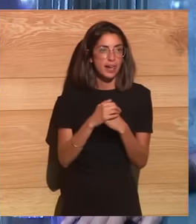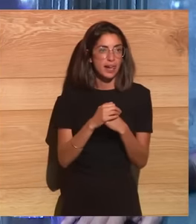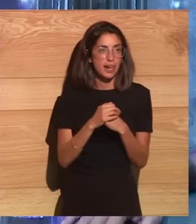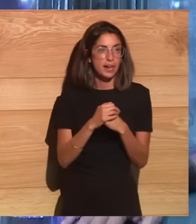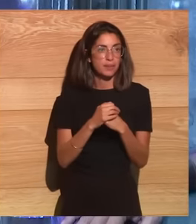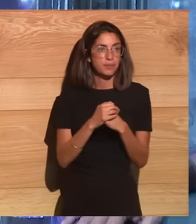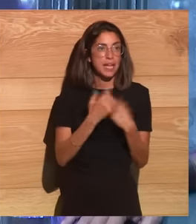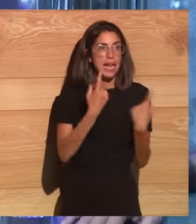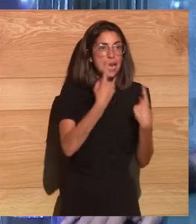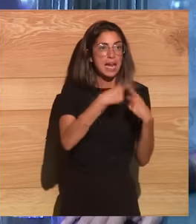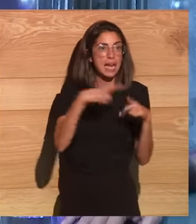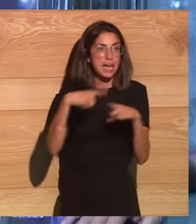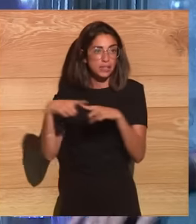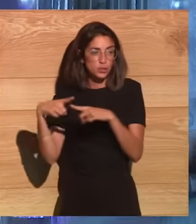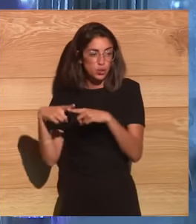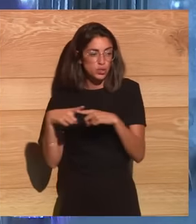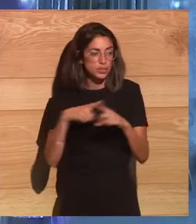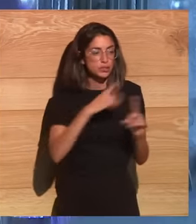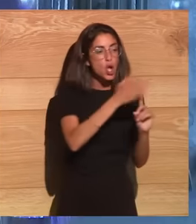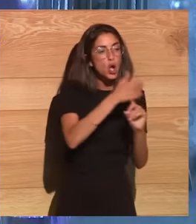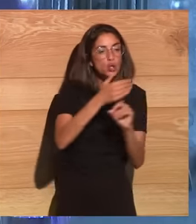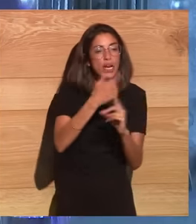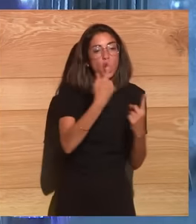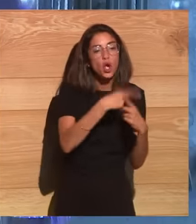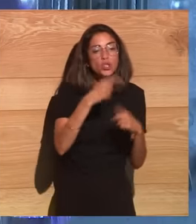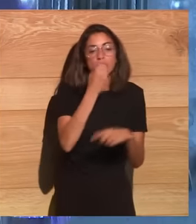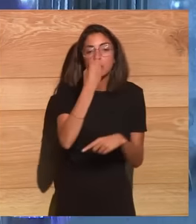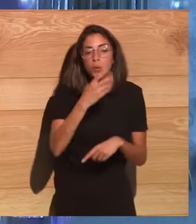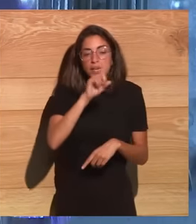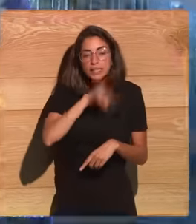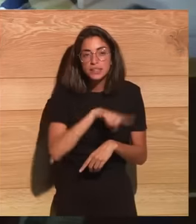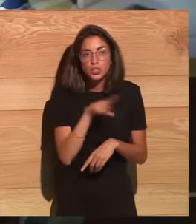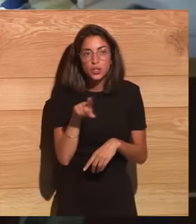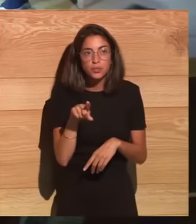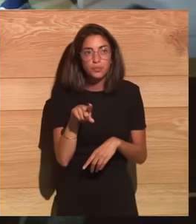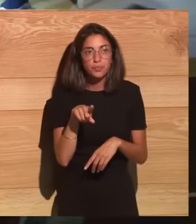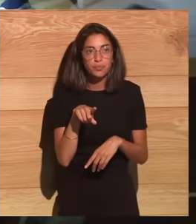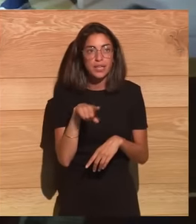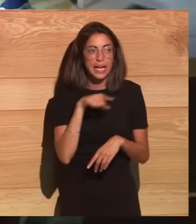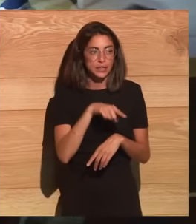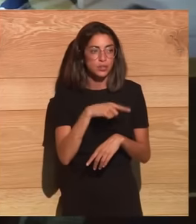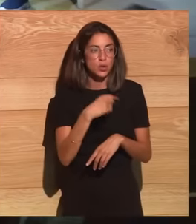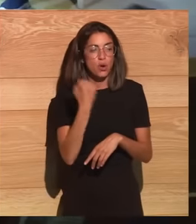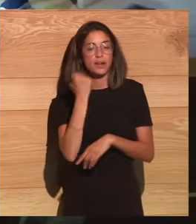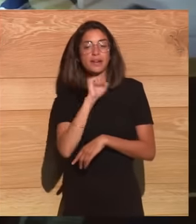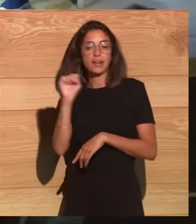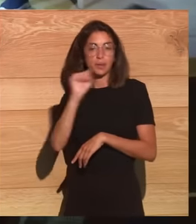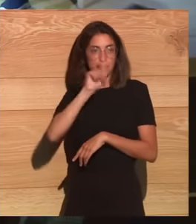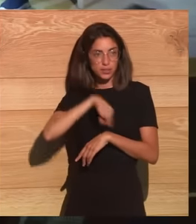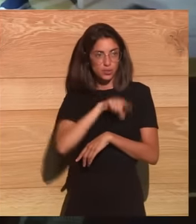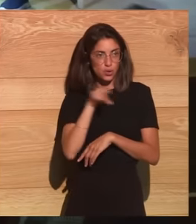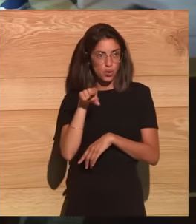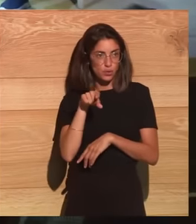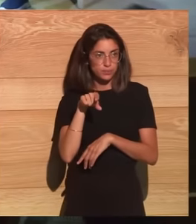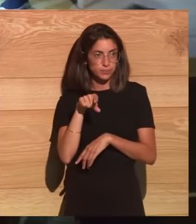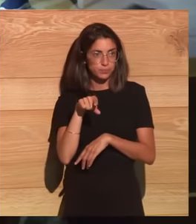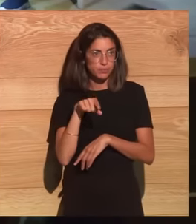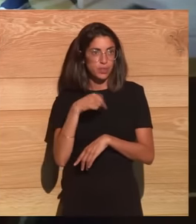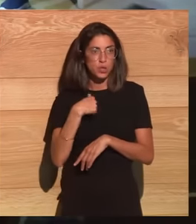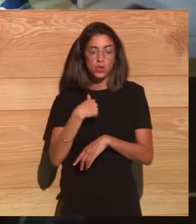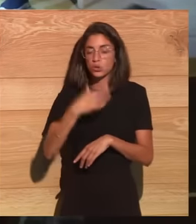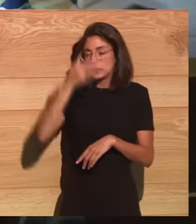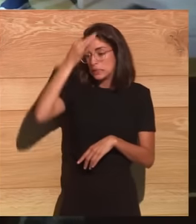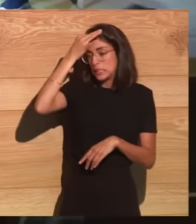lo bueno en las cosas. ¿Qué es lo que haces tú a lo largo del libro? No sé si es lo punky o no lo punky. Es lo que yo intento porque estoy muy harto de